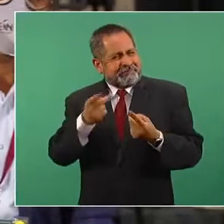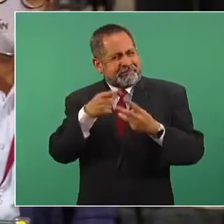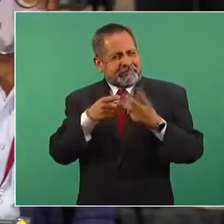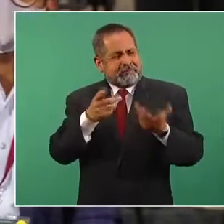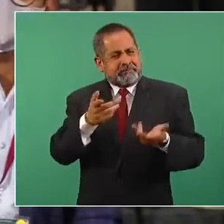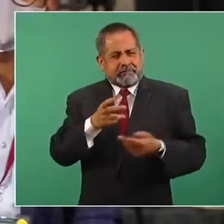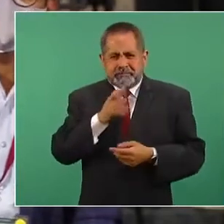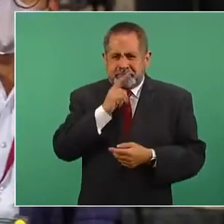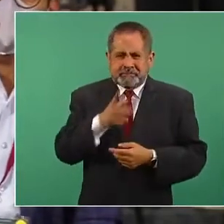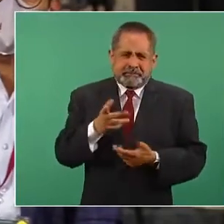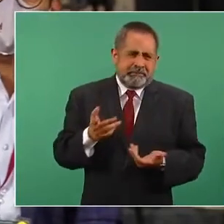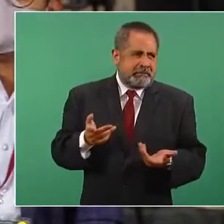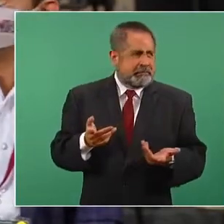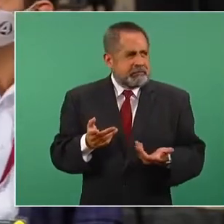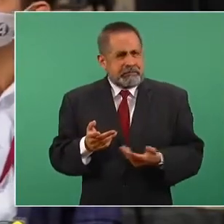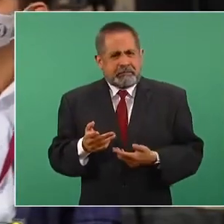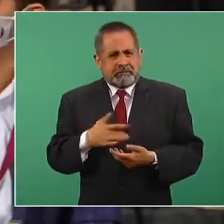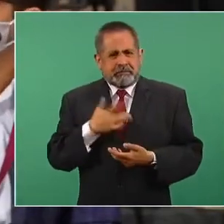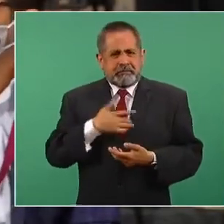justo una